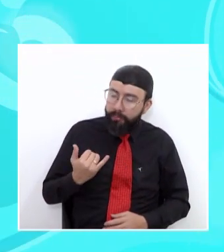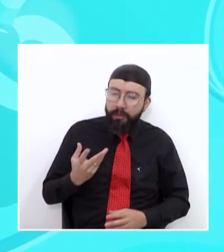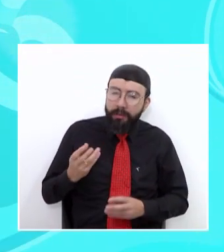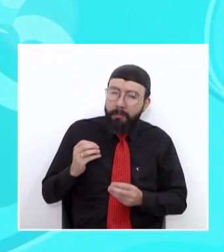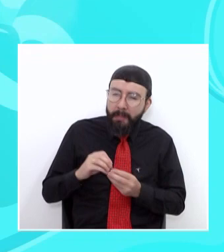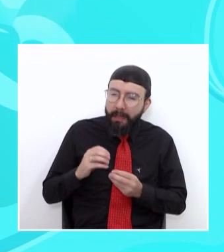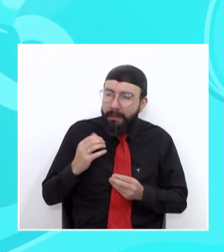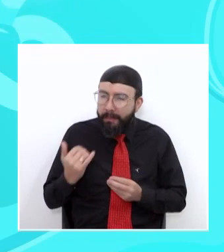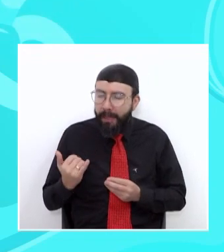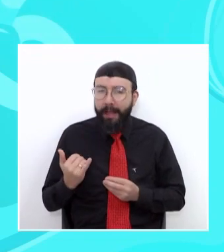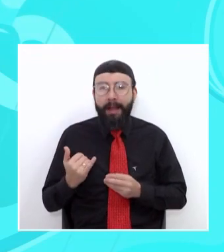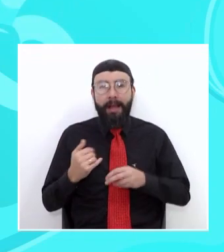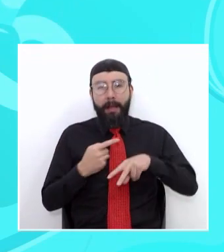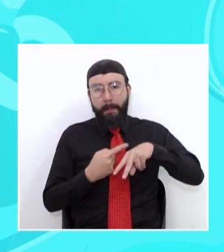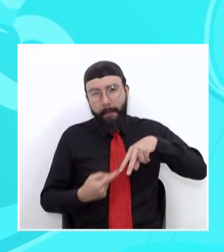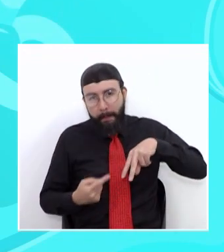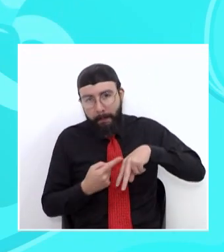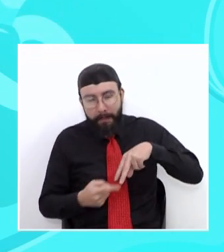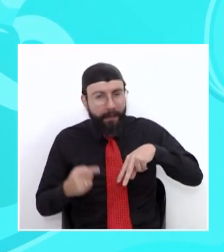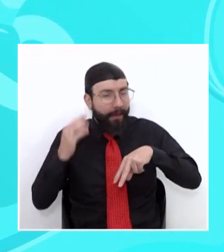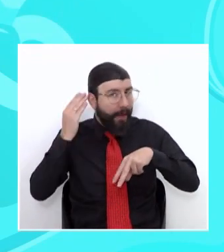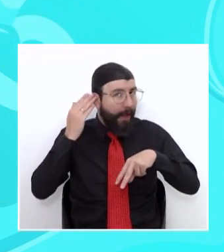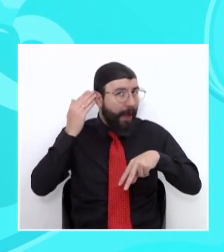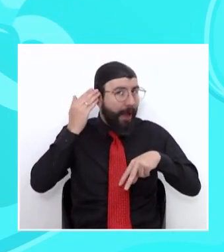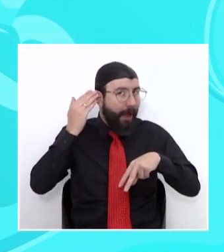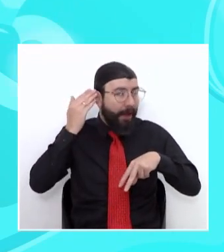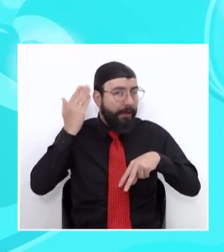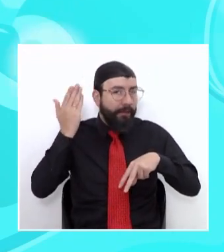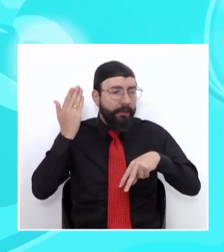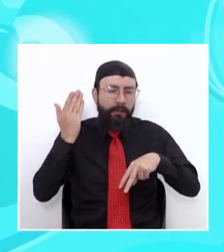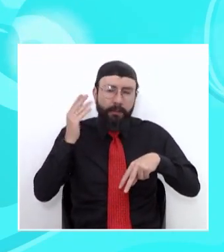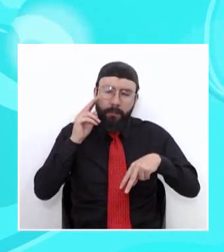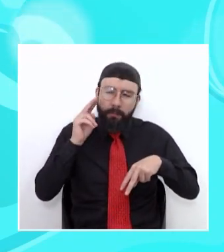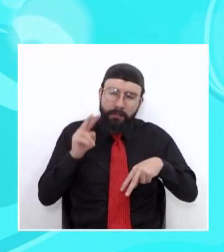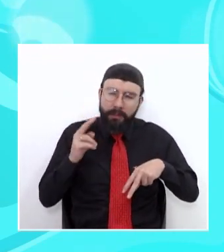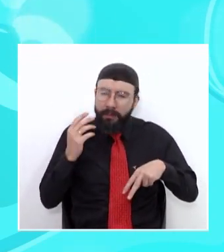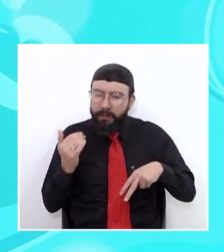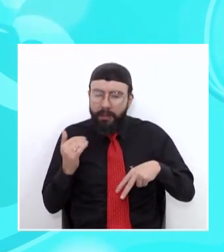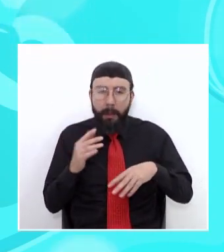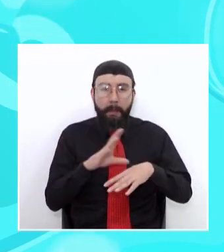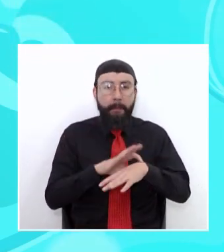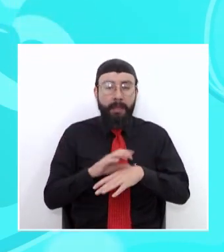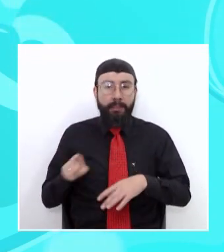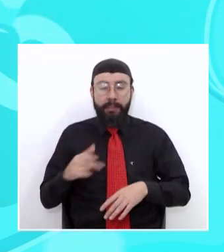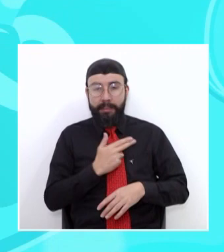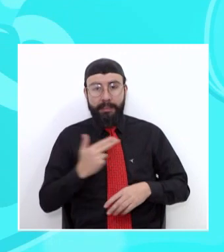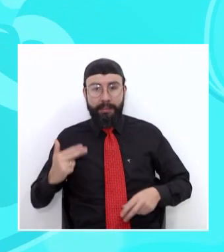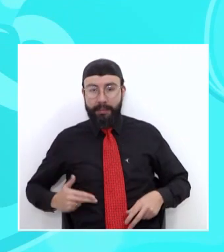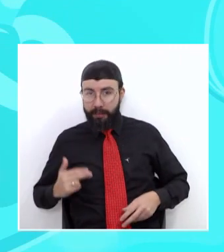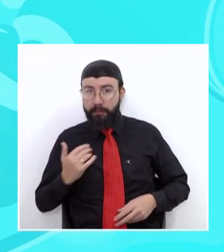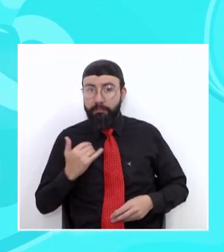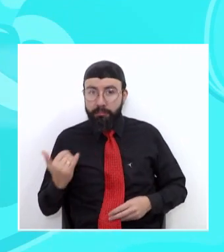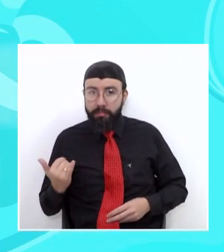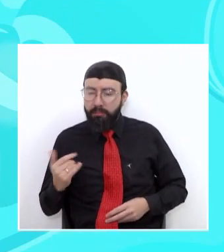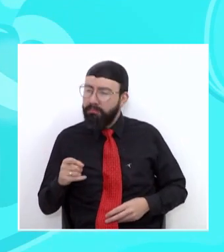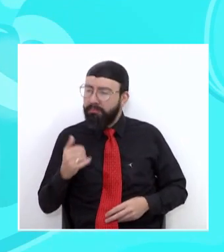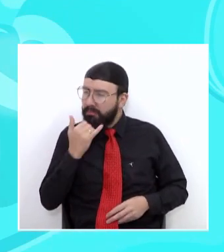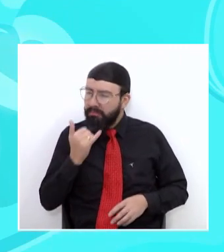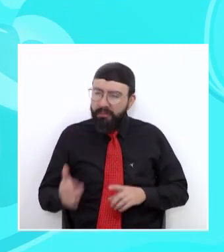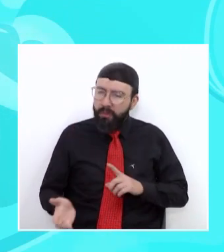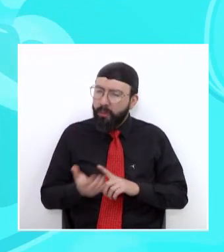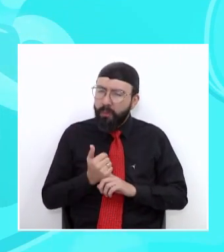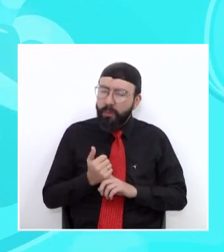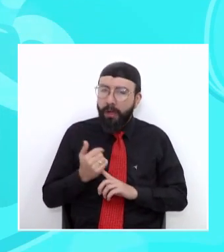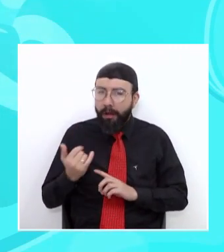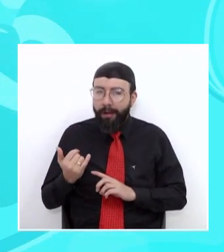ya de miembros inferiores. Ya cuando comenzamos a verlo desde la medicina tradicional china, este de acá nos está alterando